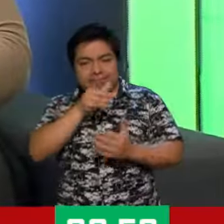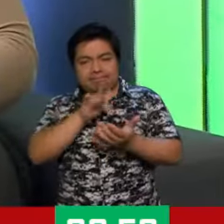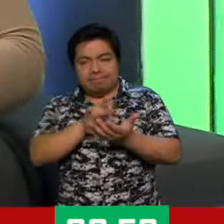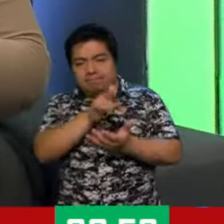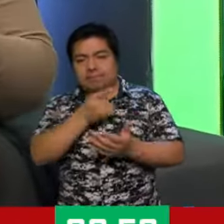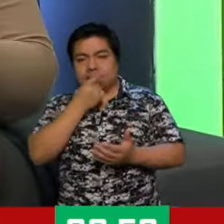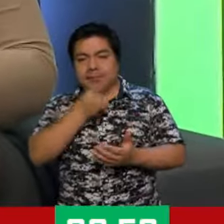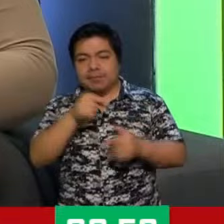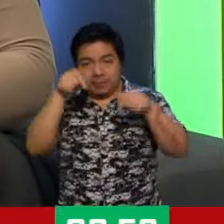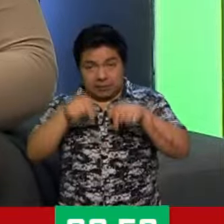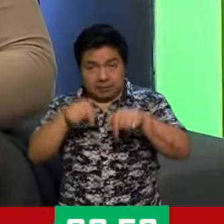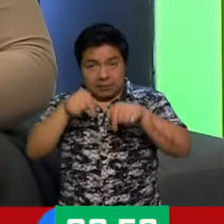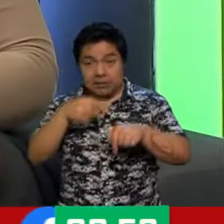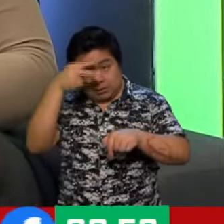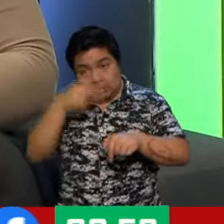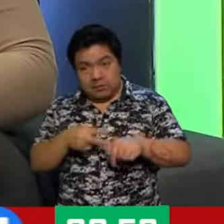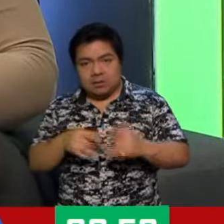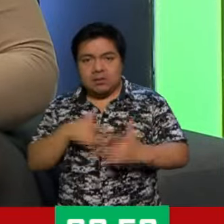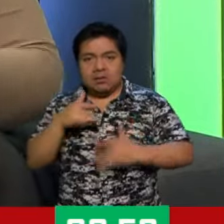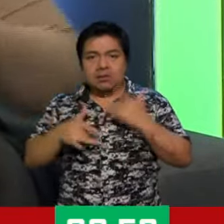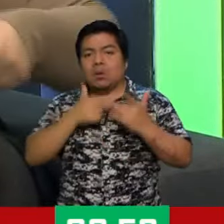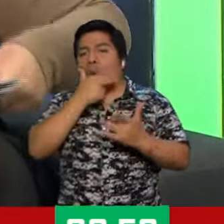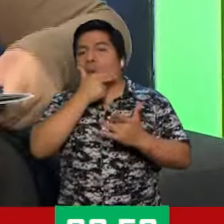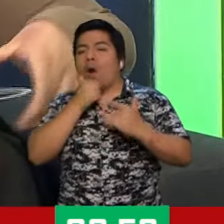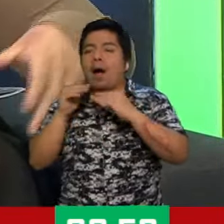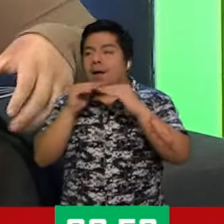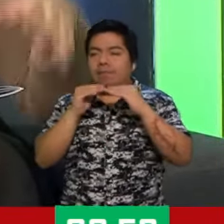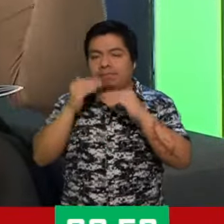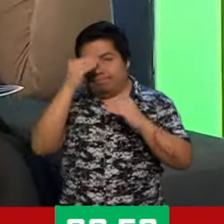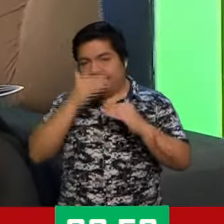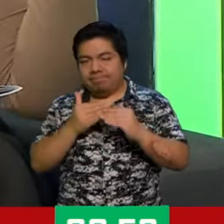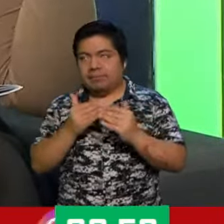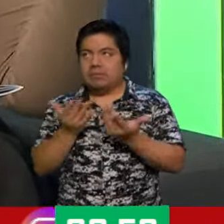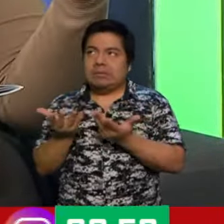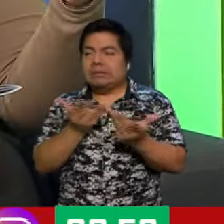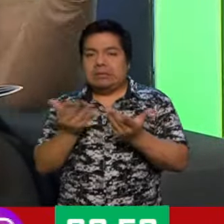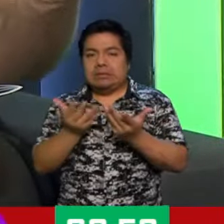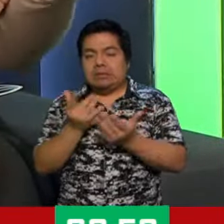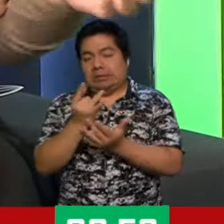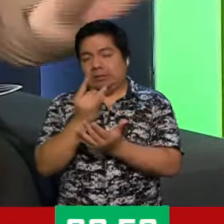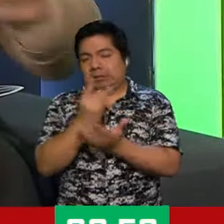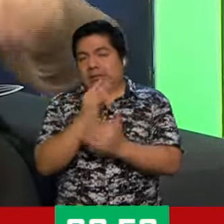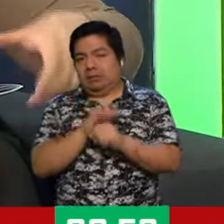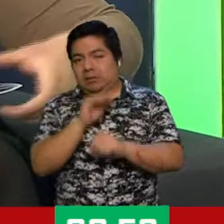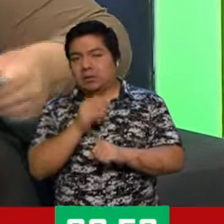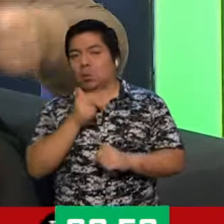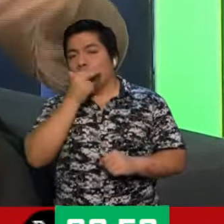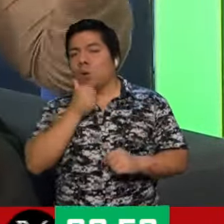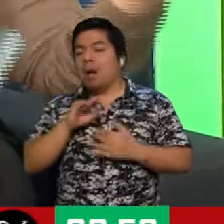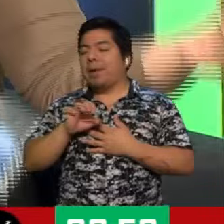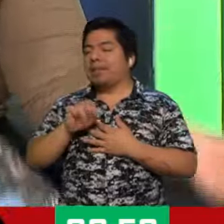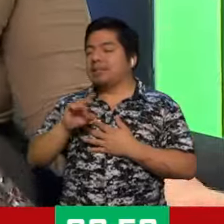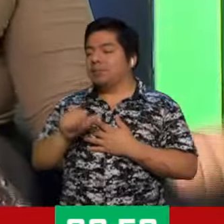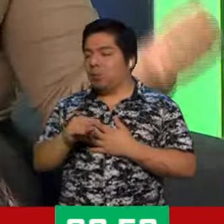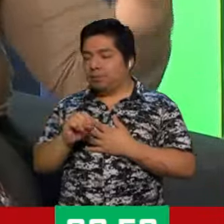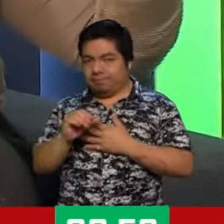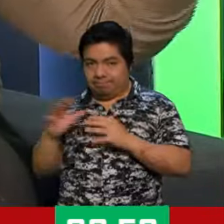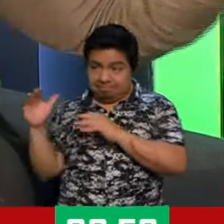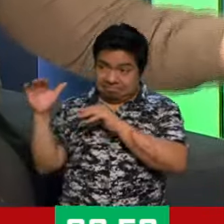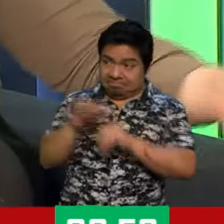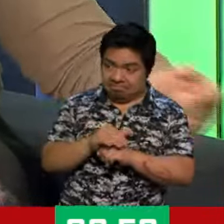sabemos que en México tenemos una masculinidad hegemónica, donde el principio este ingrediente es el machismo, ¿no? Y desde que nacen, o sea,